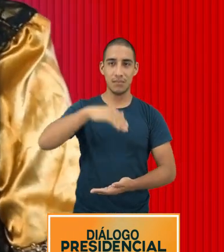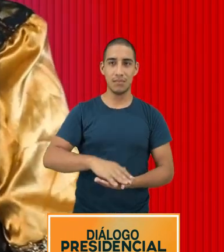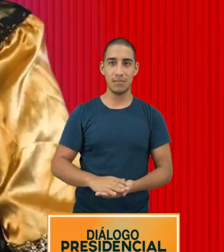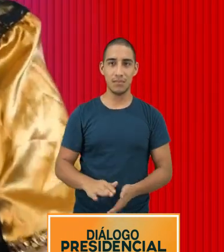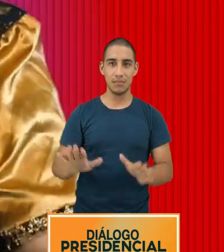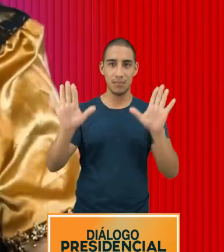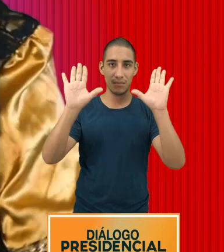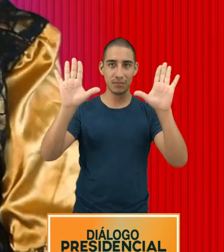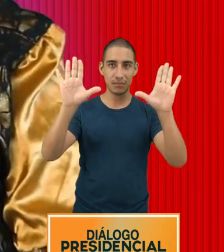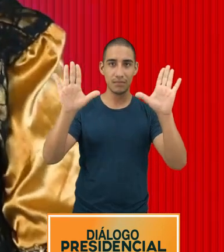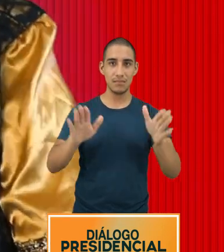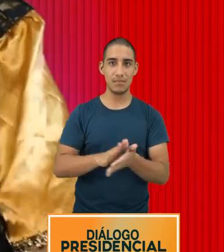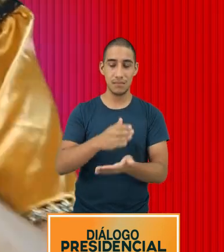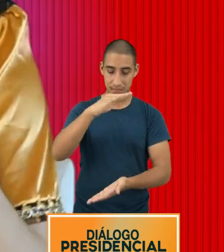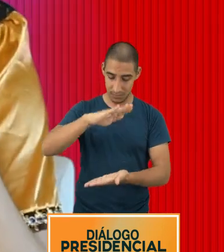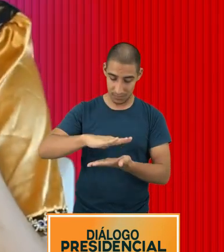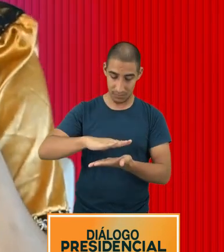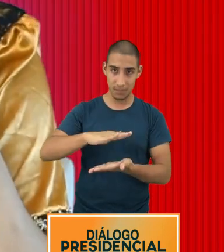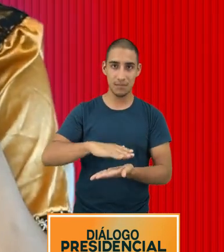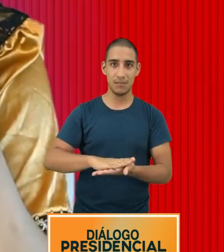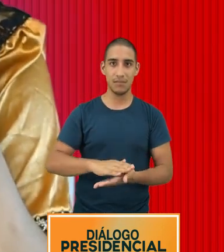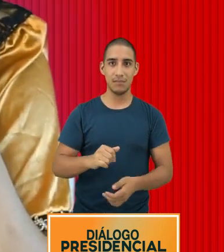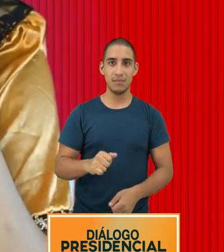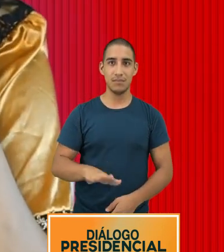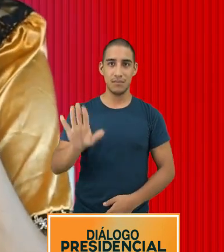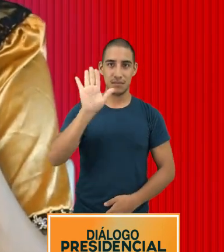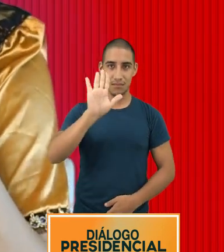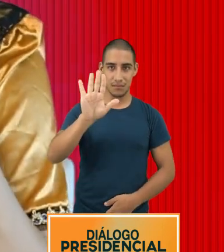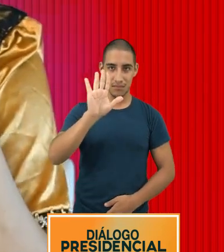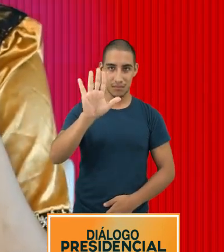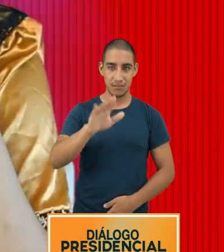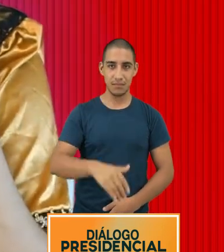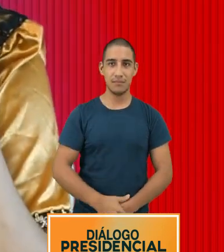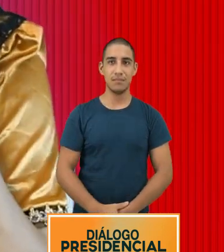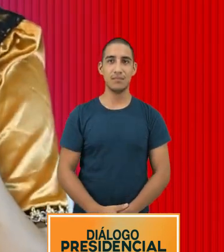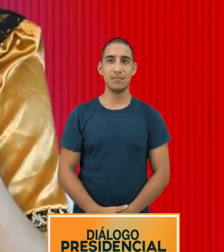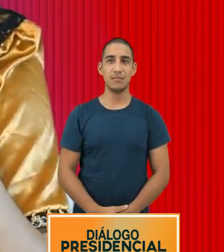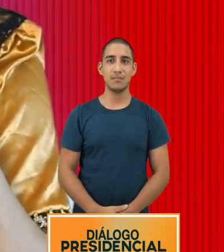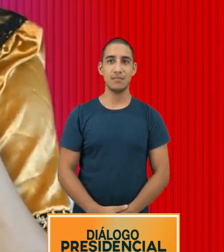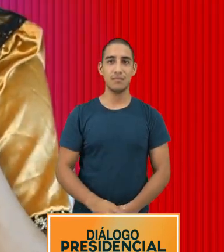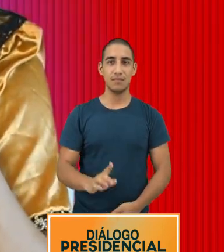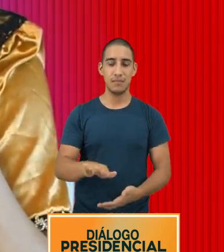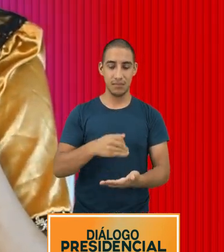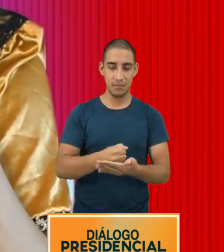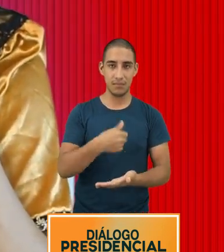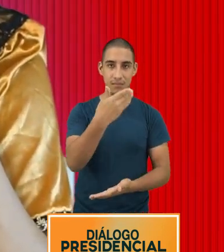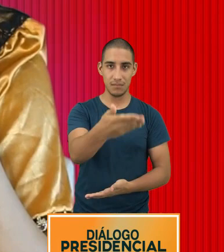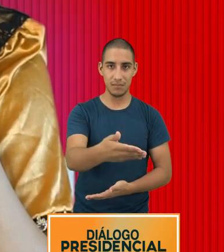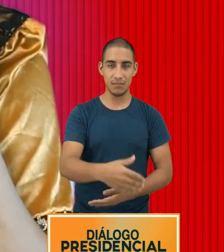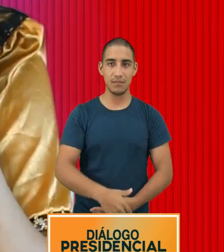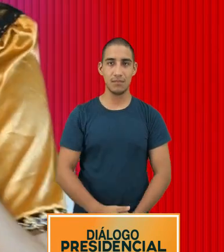10% en las ciudades pequeñas solo será el 5% del Boy